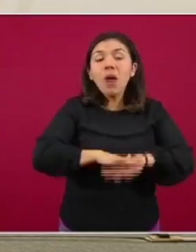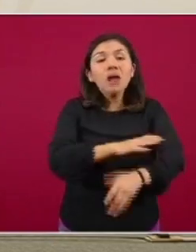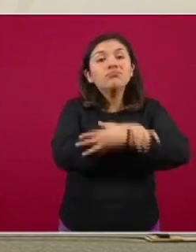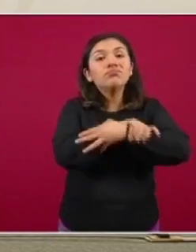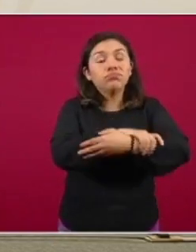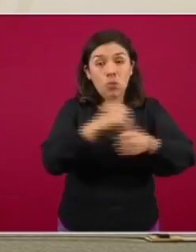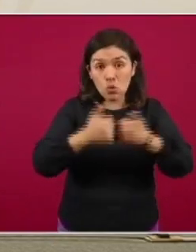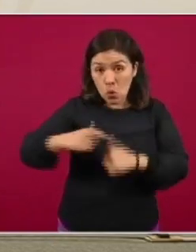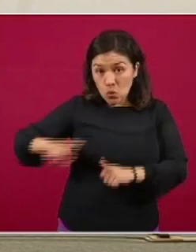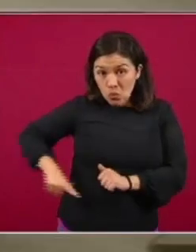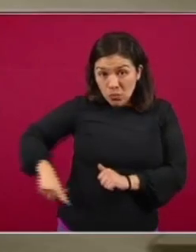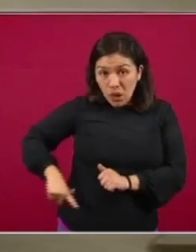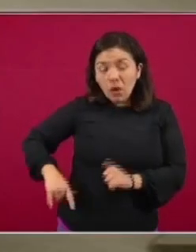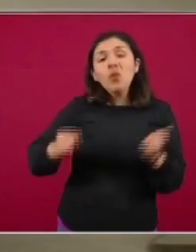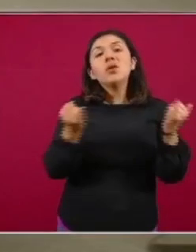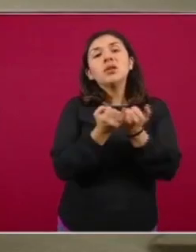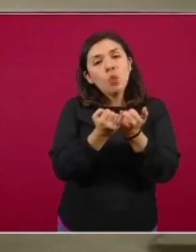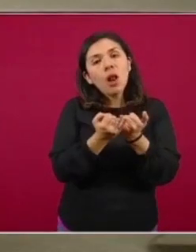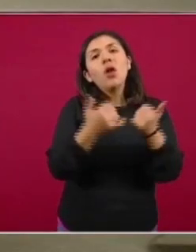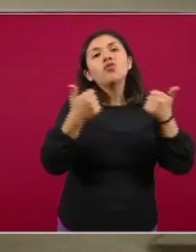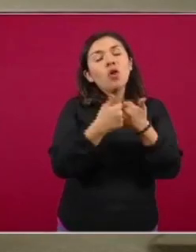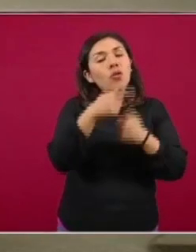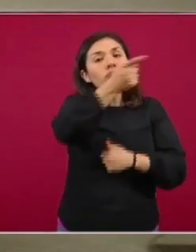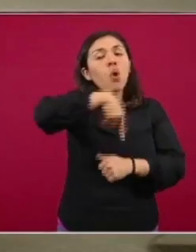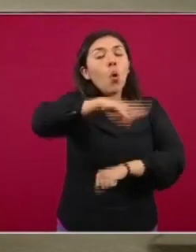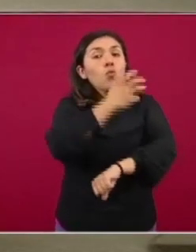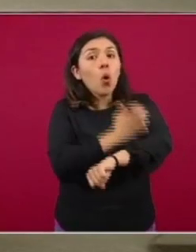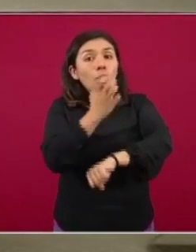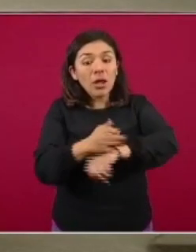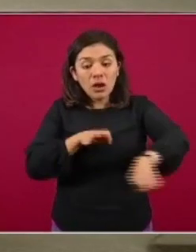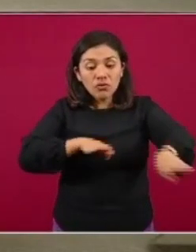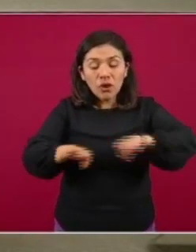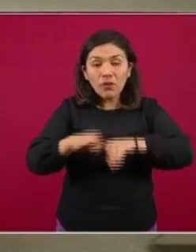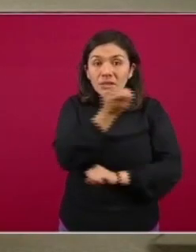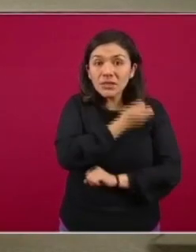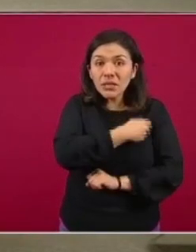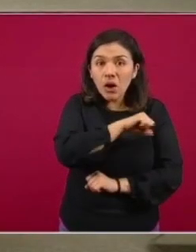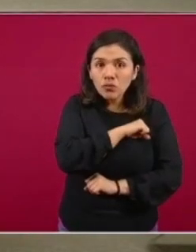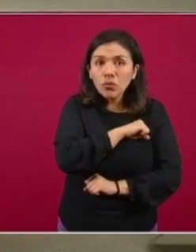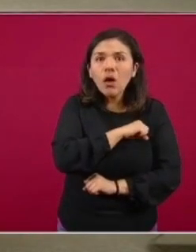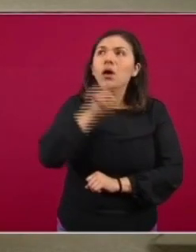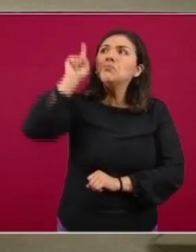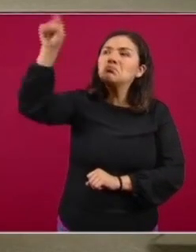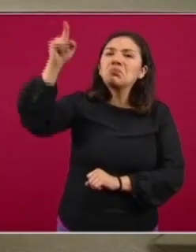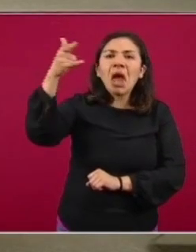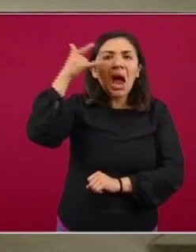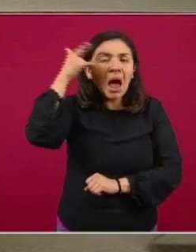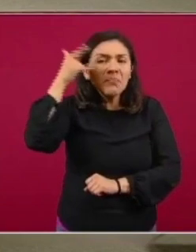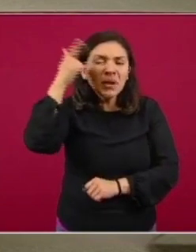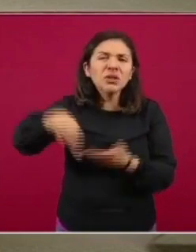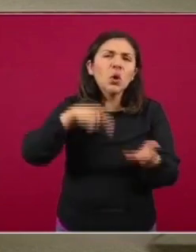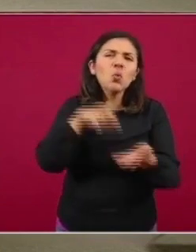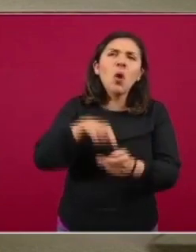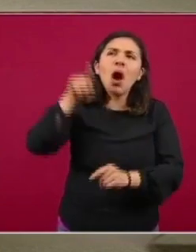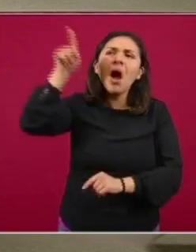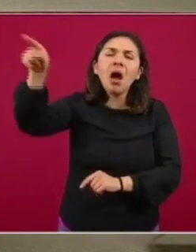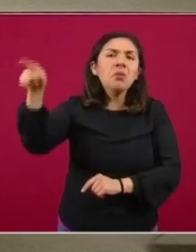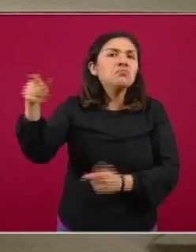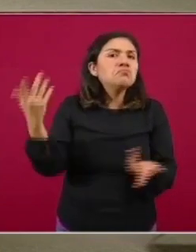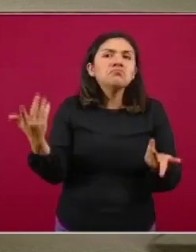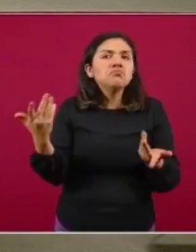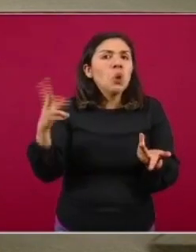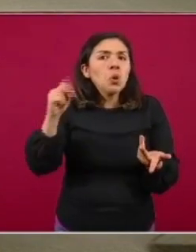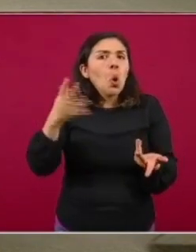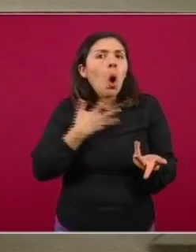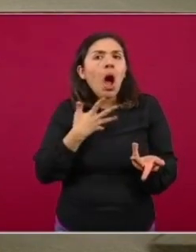el Estado, pero especialmente por los colegas de salud que estando en Campeche, en una zona ya,